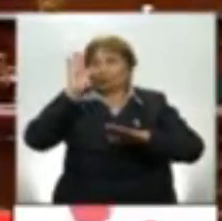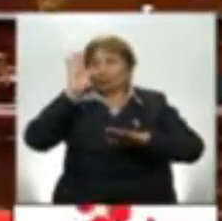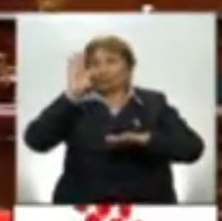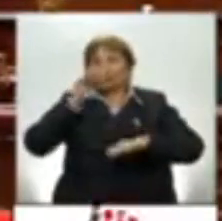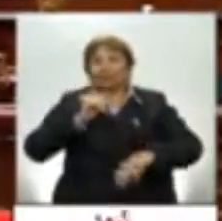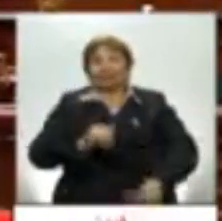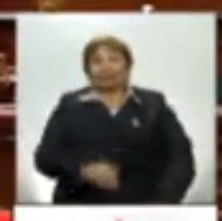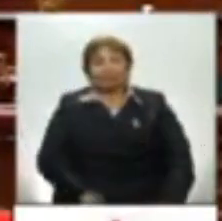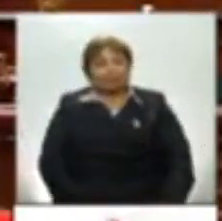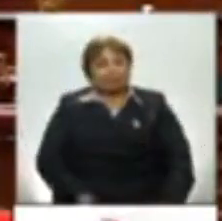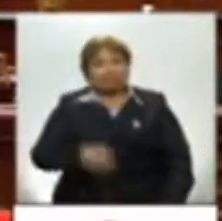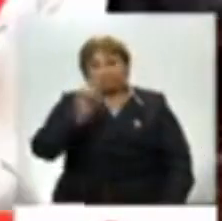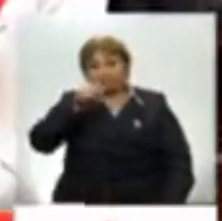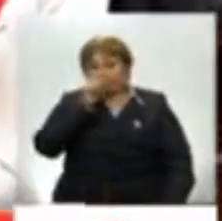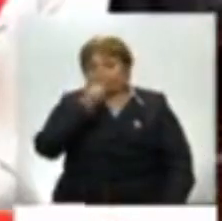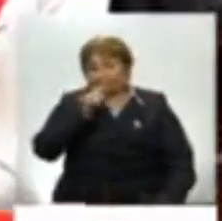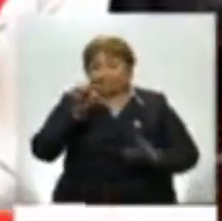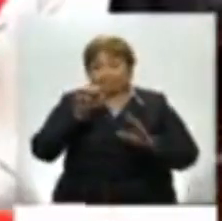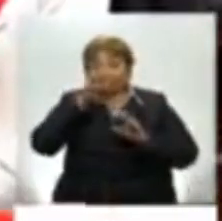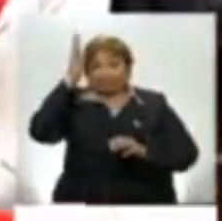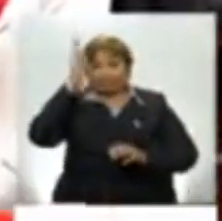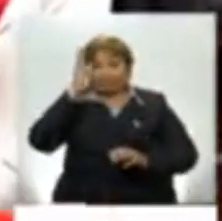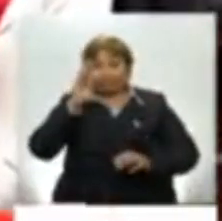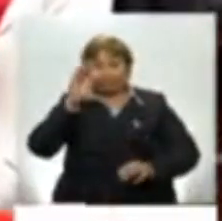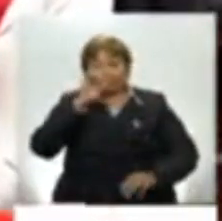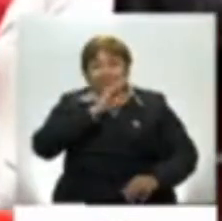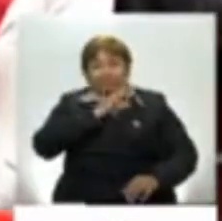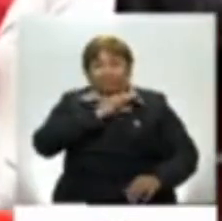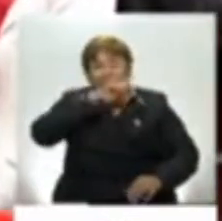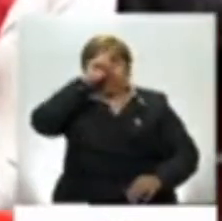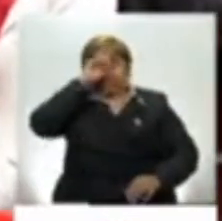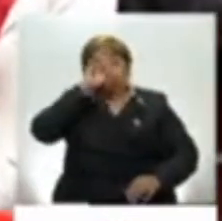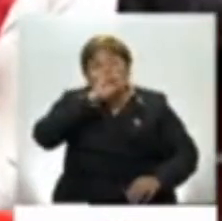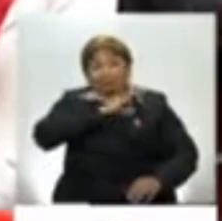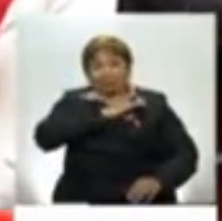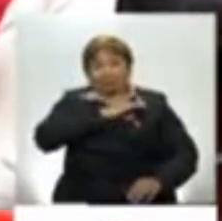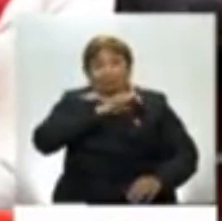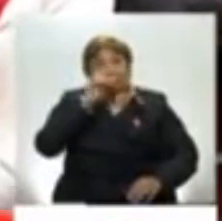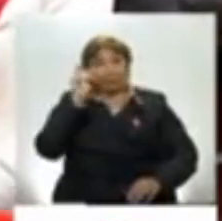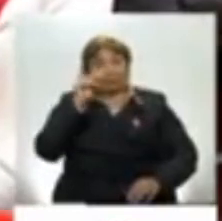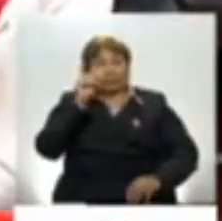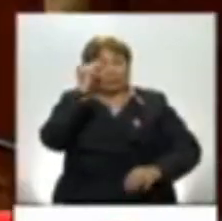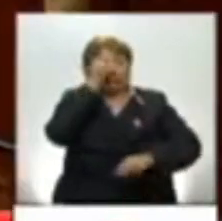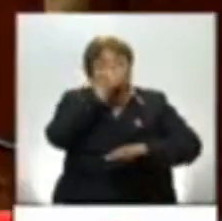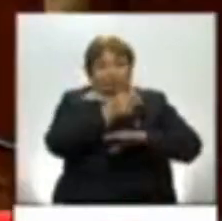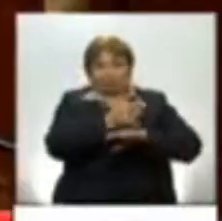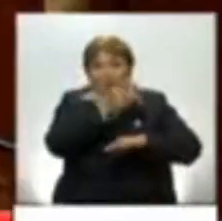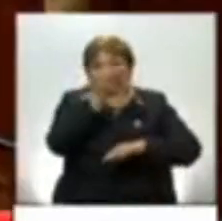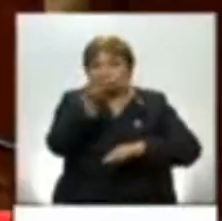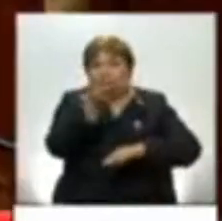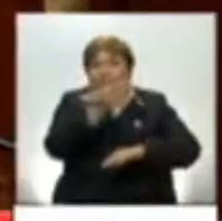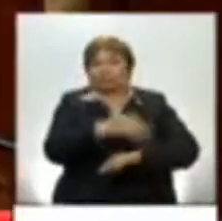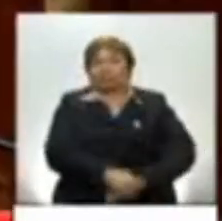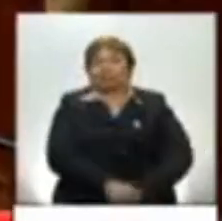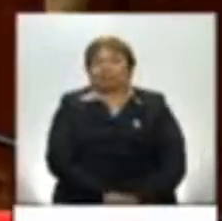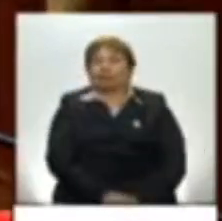Si así lo hace, que Dios y la patria lo premien, sino que él y la nación se lo demanden.